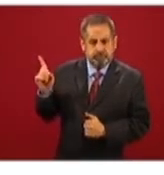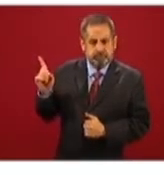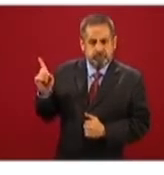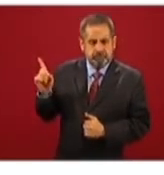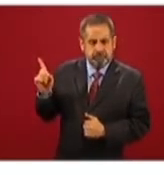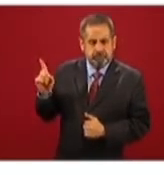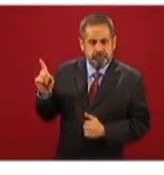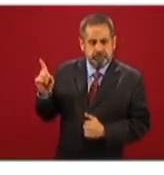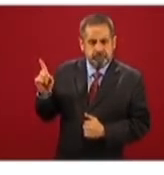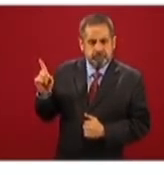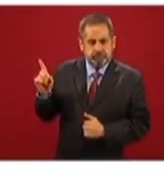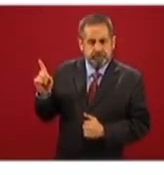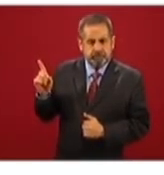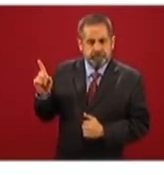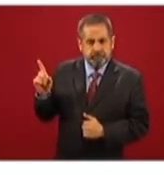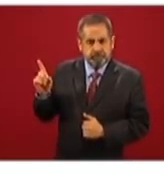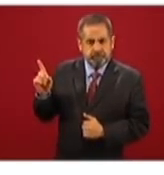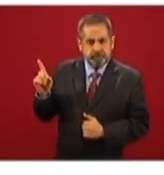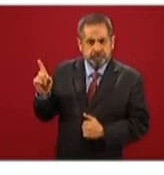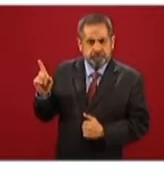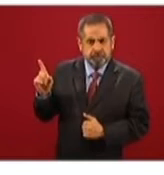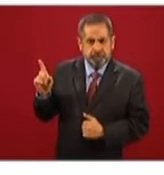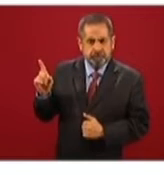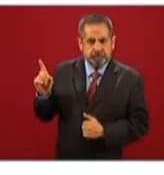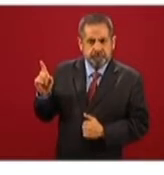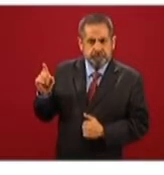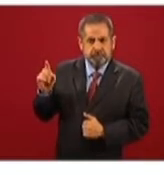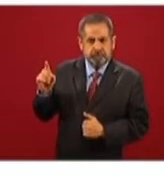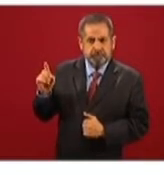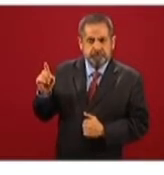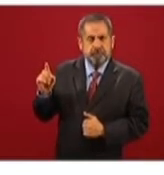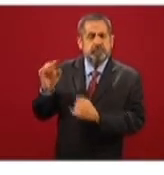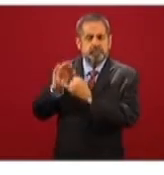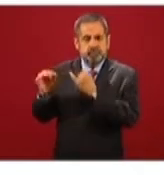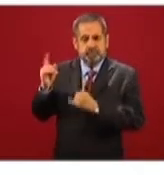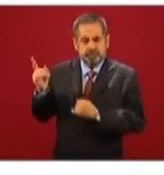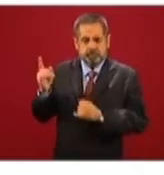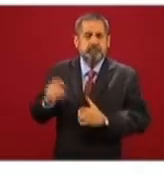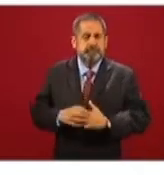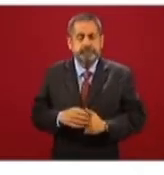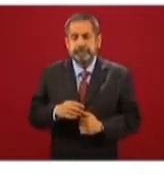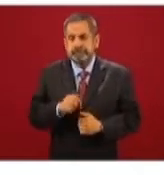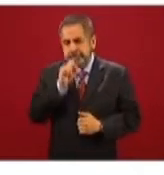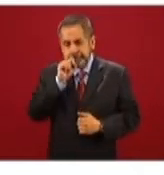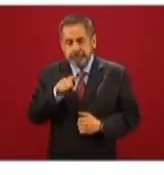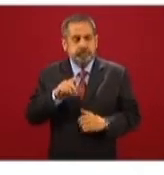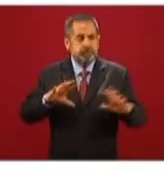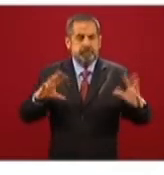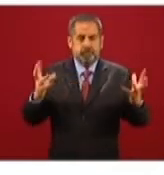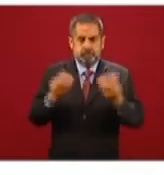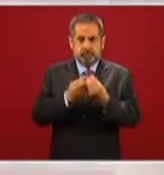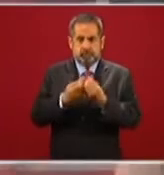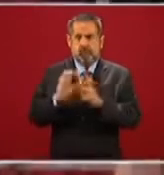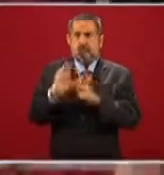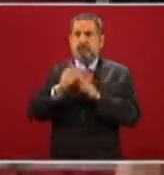Jurídicos, el comandante de la Región Aérea del Centro y 2 consejeros independientes de reconocida